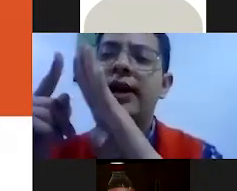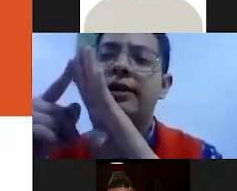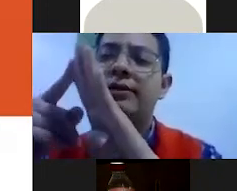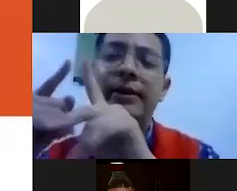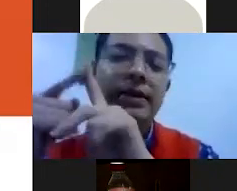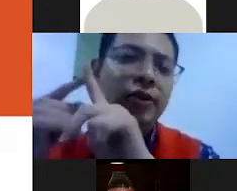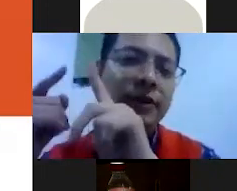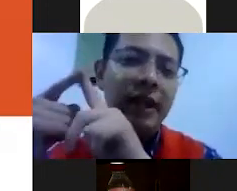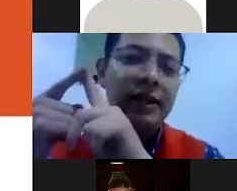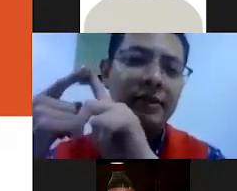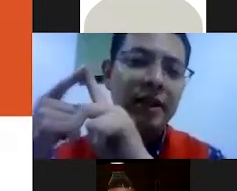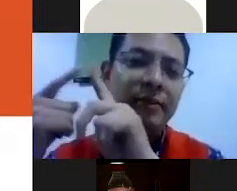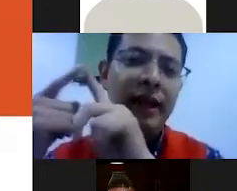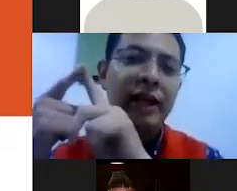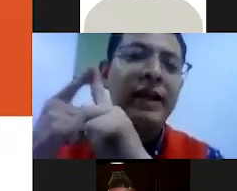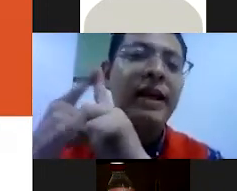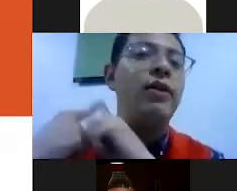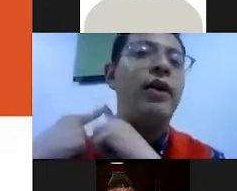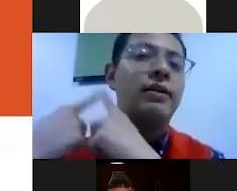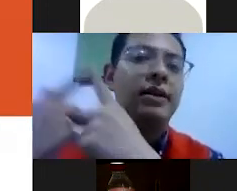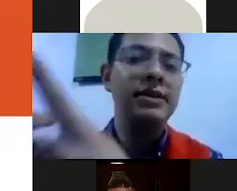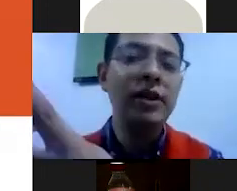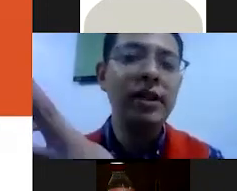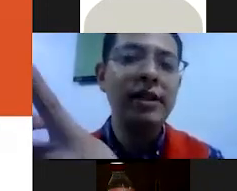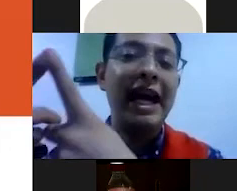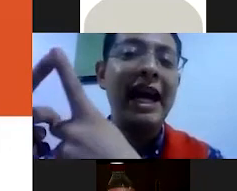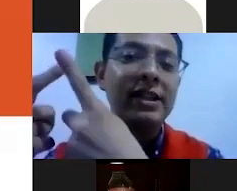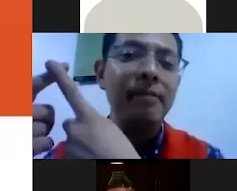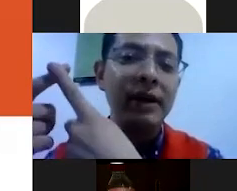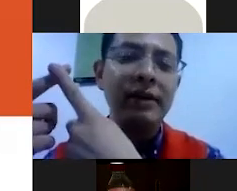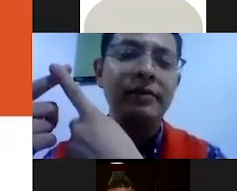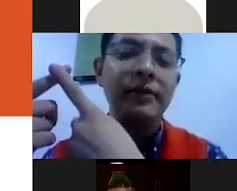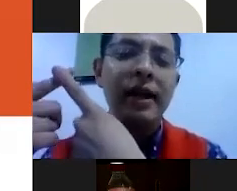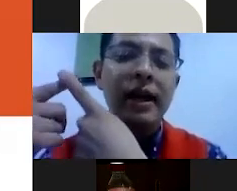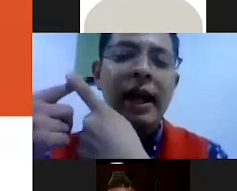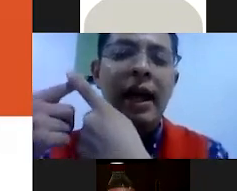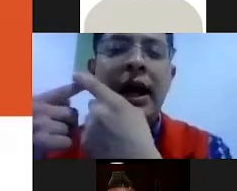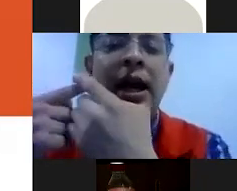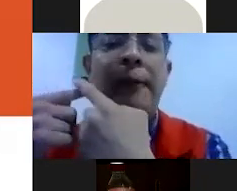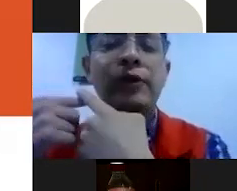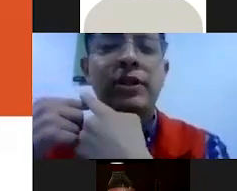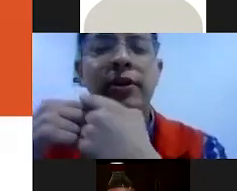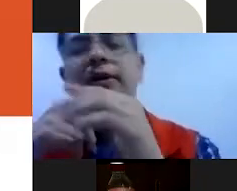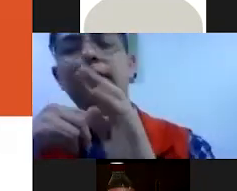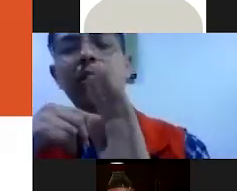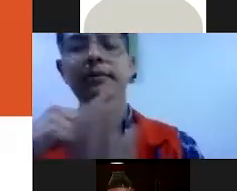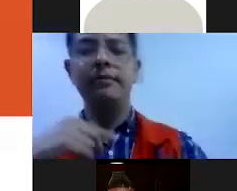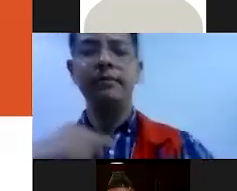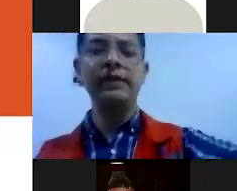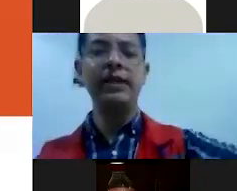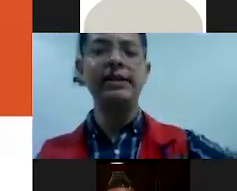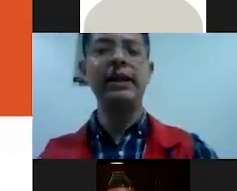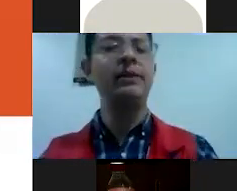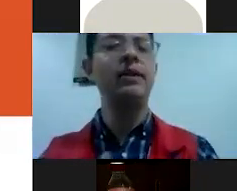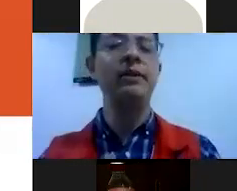Ayuda de revisar signos vitales y percatarme que lo que necesito hacer es RCP. La posición va